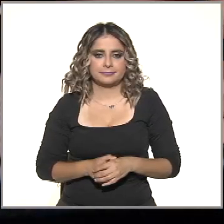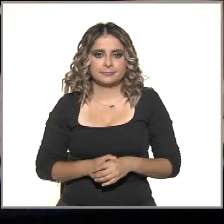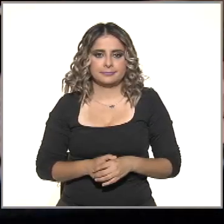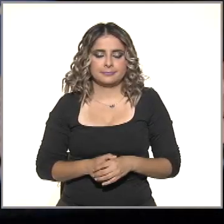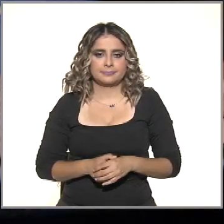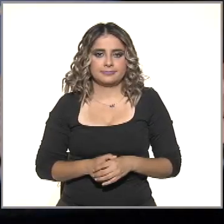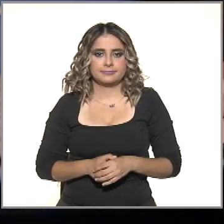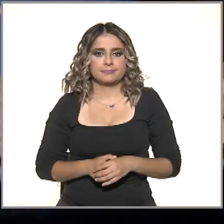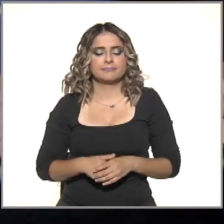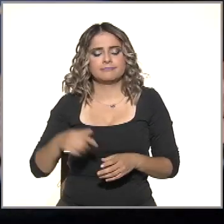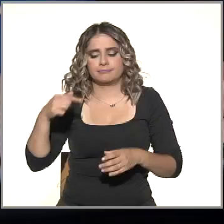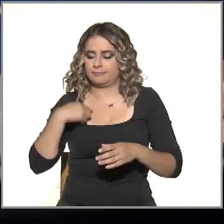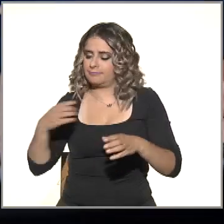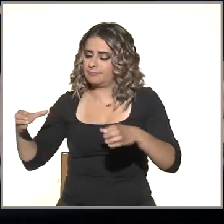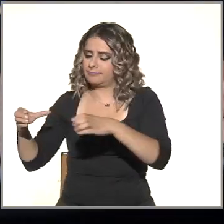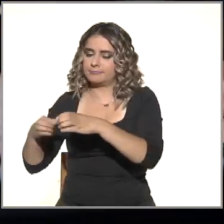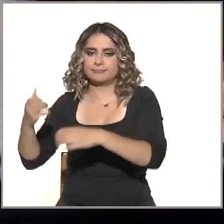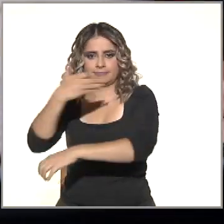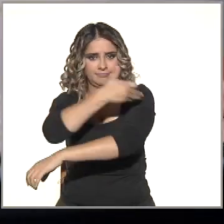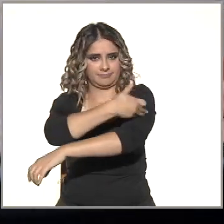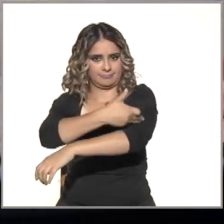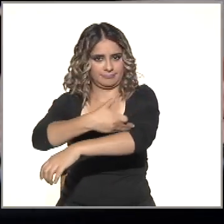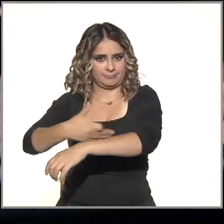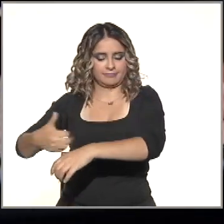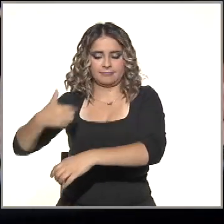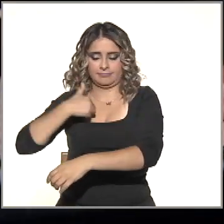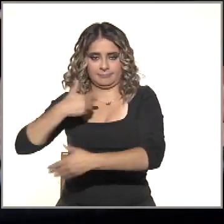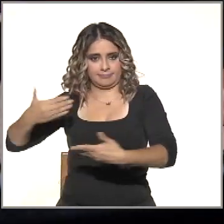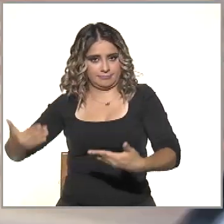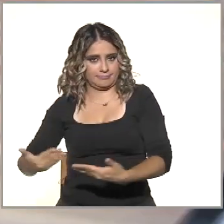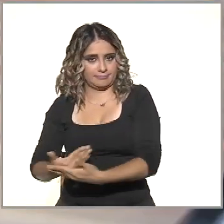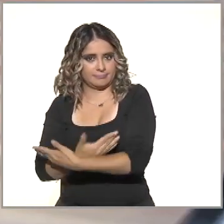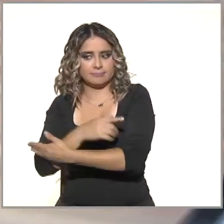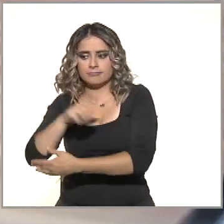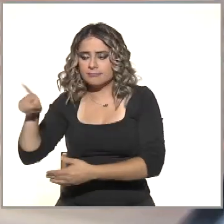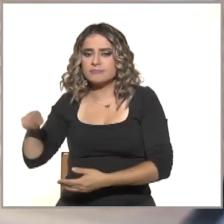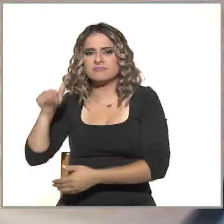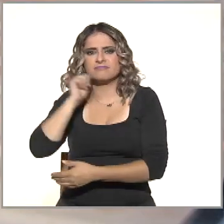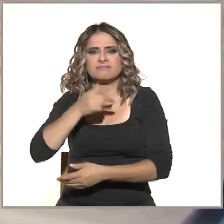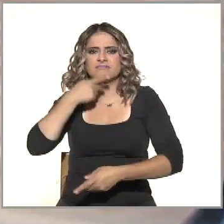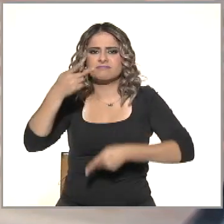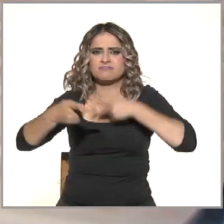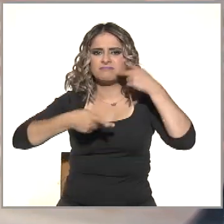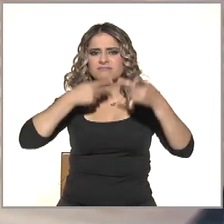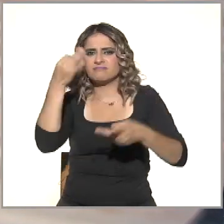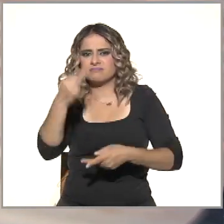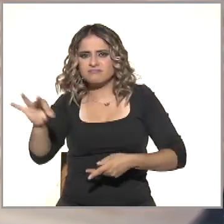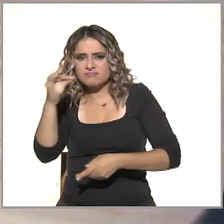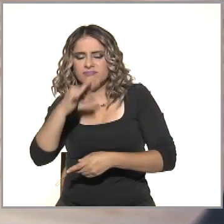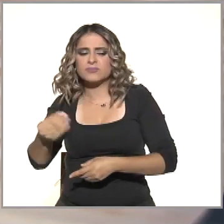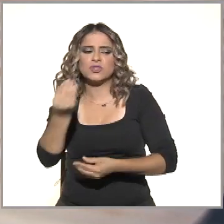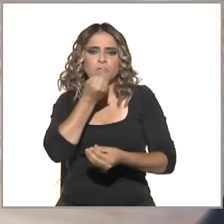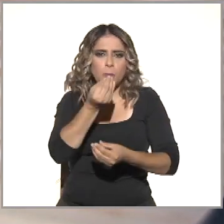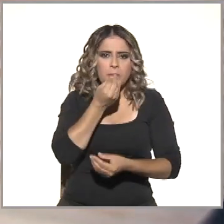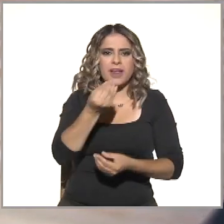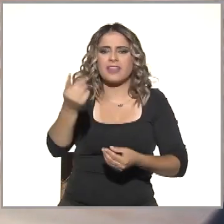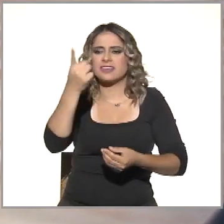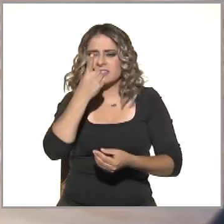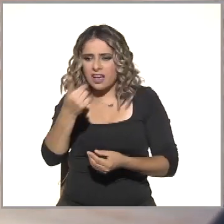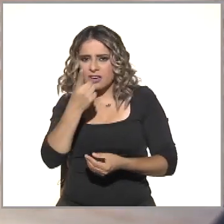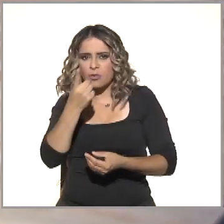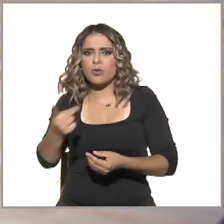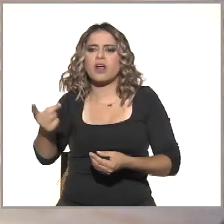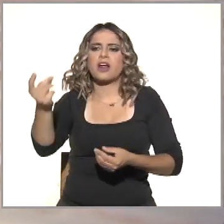Yo vengo de una familia donde todo el tiempo se usaban groserías para comer, para desayunar,